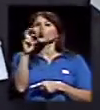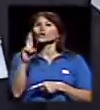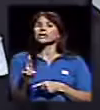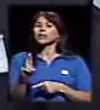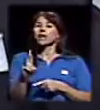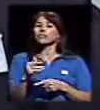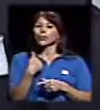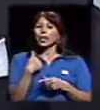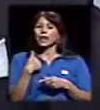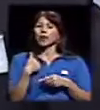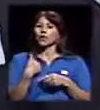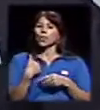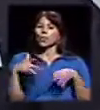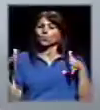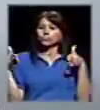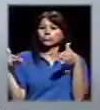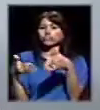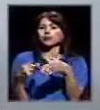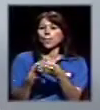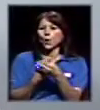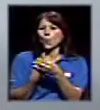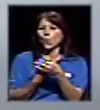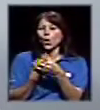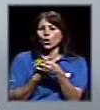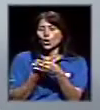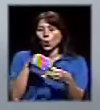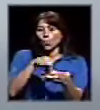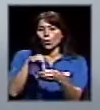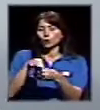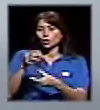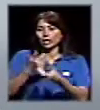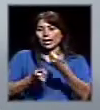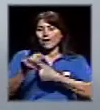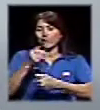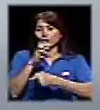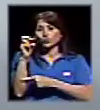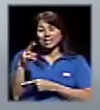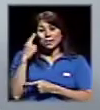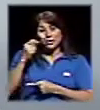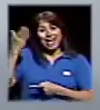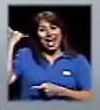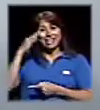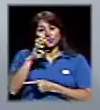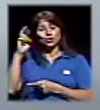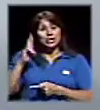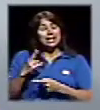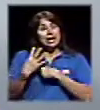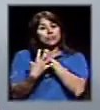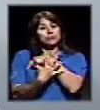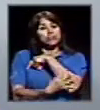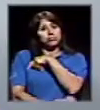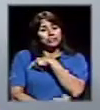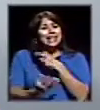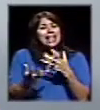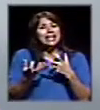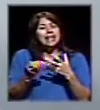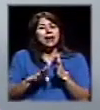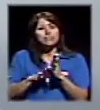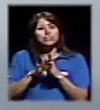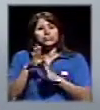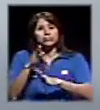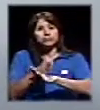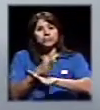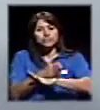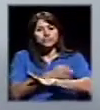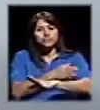de café en Centroamérica, a ver si sacaban a Costa Rica de una pobreza notoria. Y